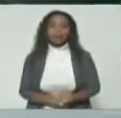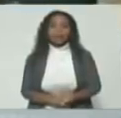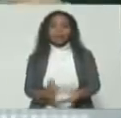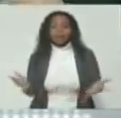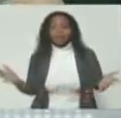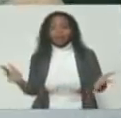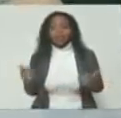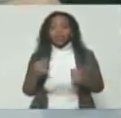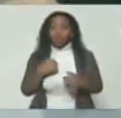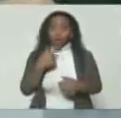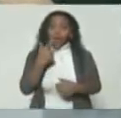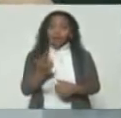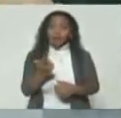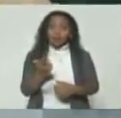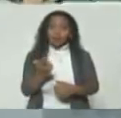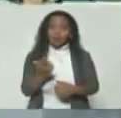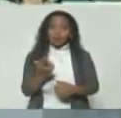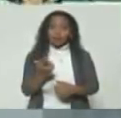Yo le dije,